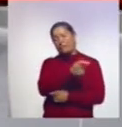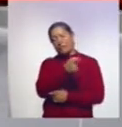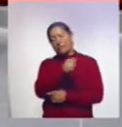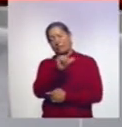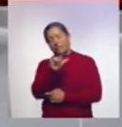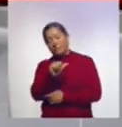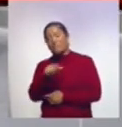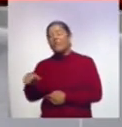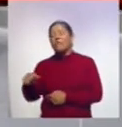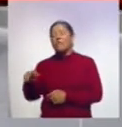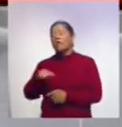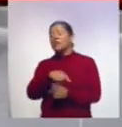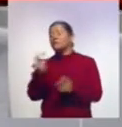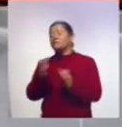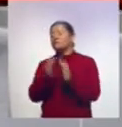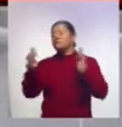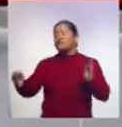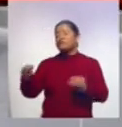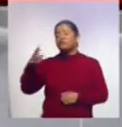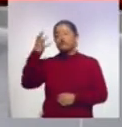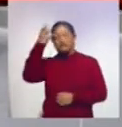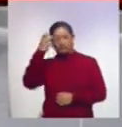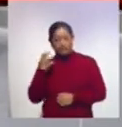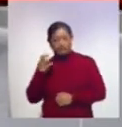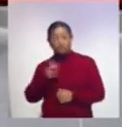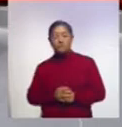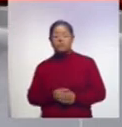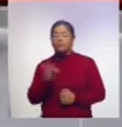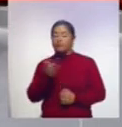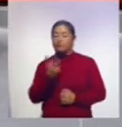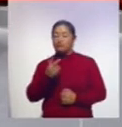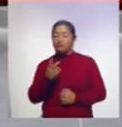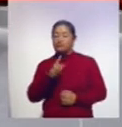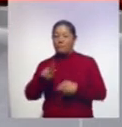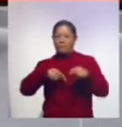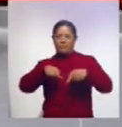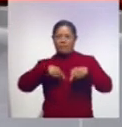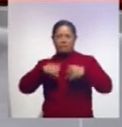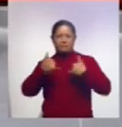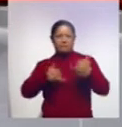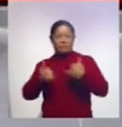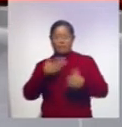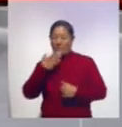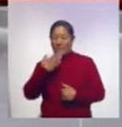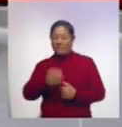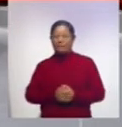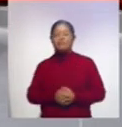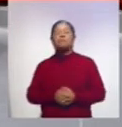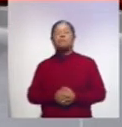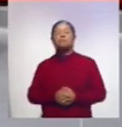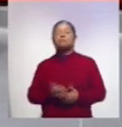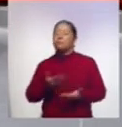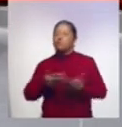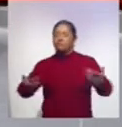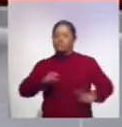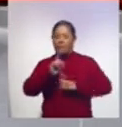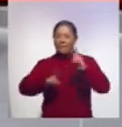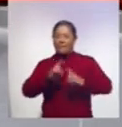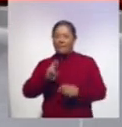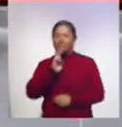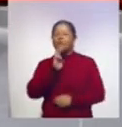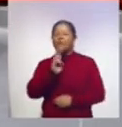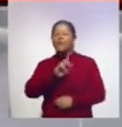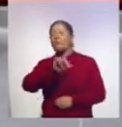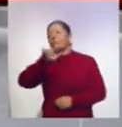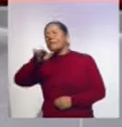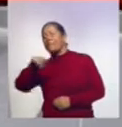Dos de los equipos más regulares y que mejor juegan al fútbol. Aquí en Ahora Deportes le estaremos dando cuenta de estos resultados. Ya que estamos hablando de mucho